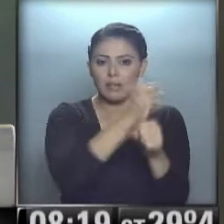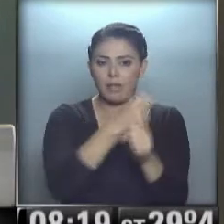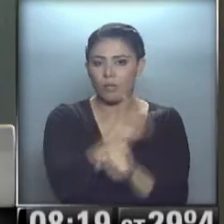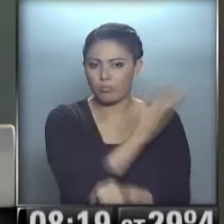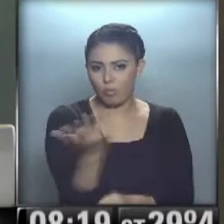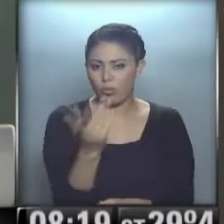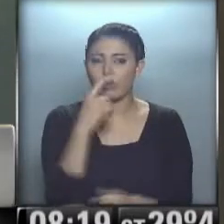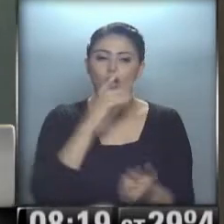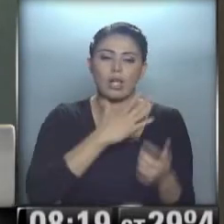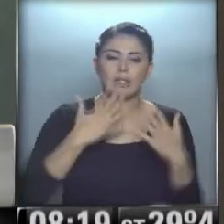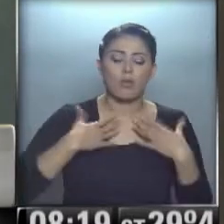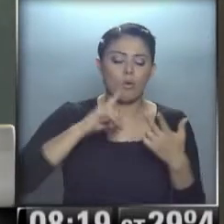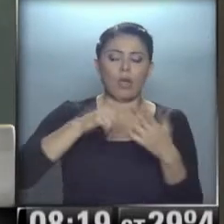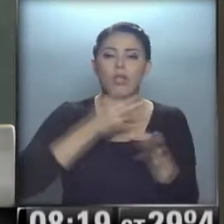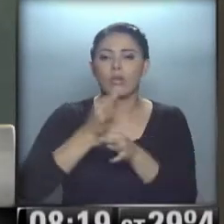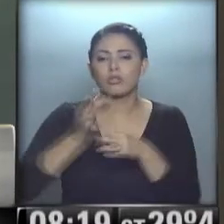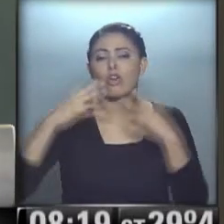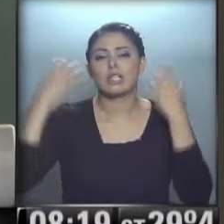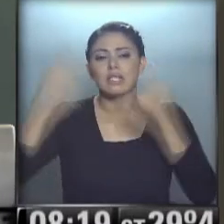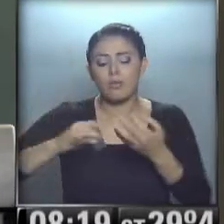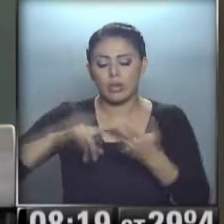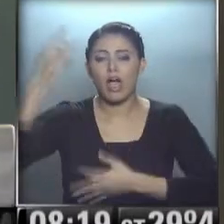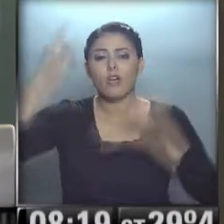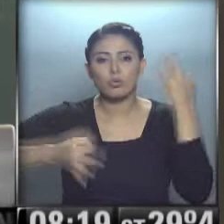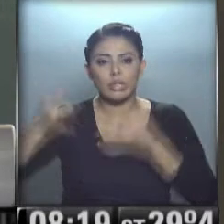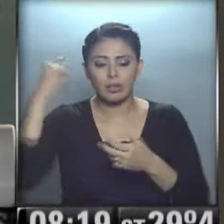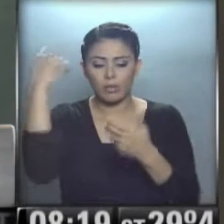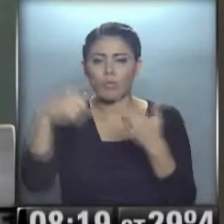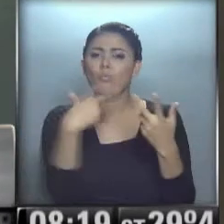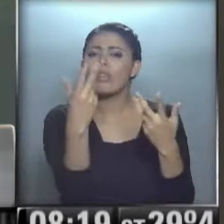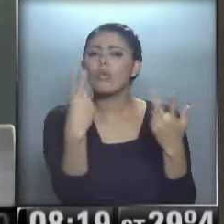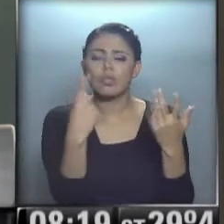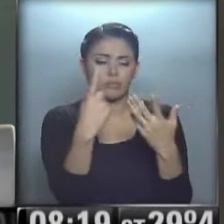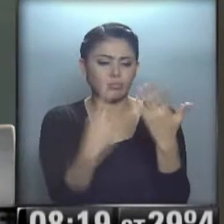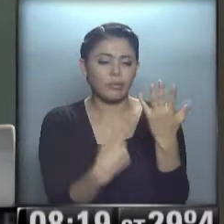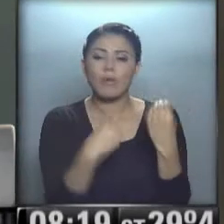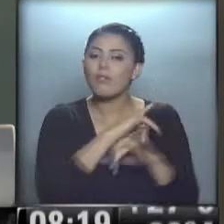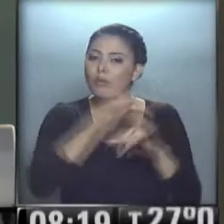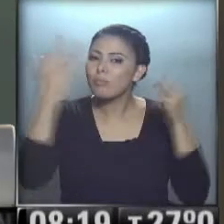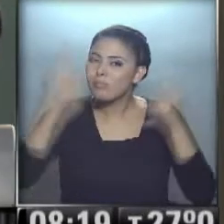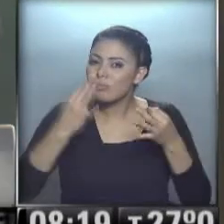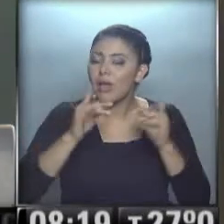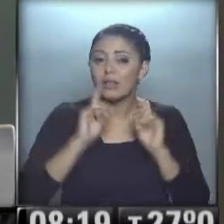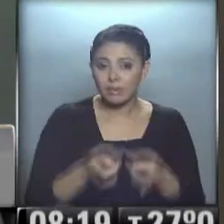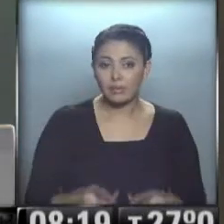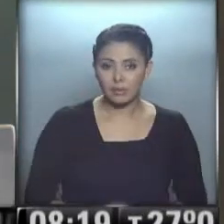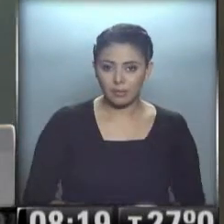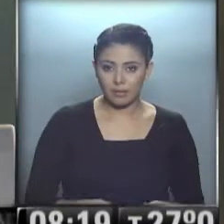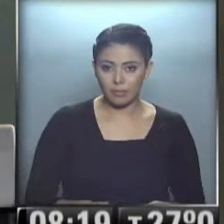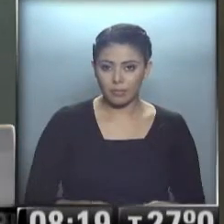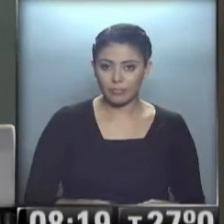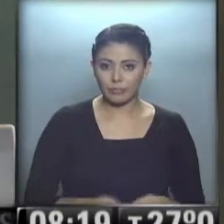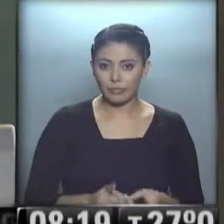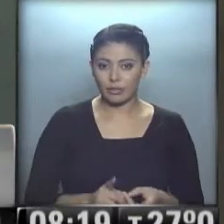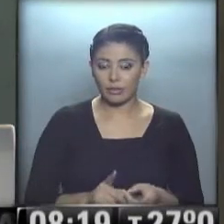públicos en salud, en educación, en seguridad, en justicia, a los efectos de tener una correcta información, del mismo modo que la